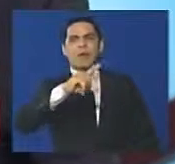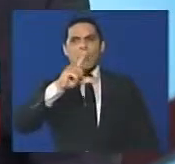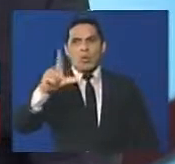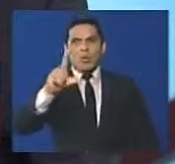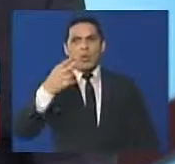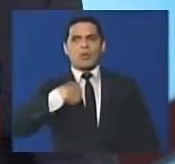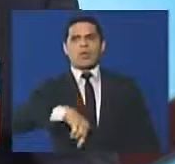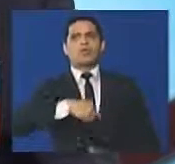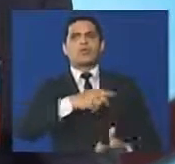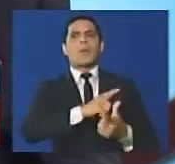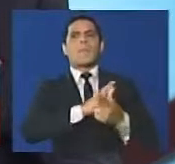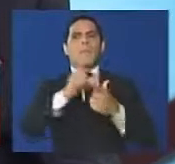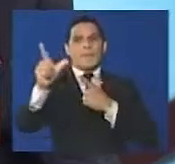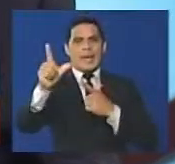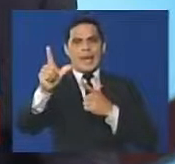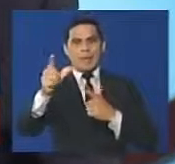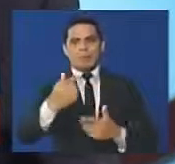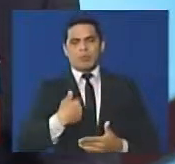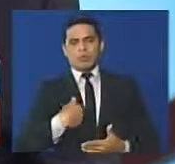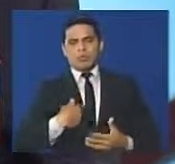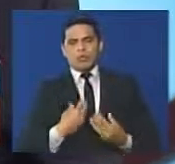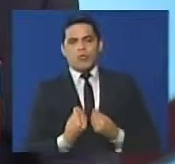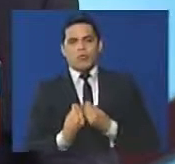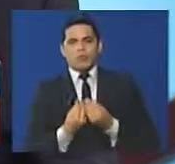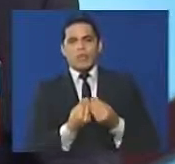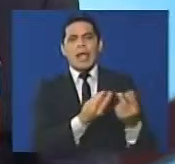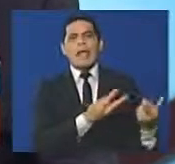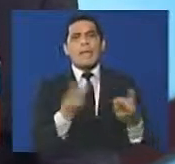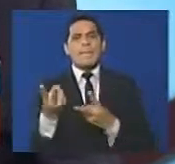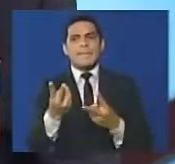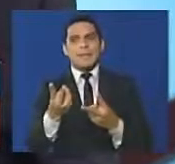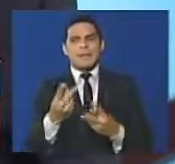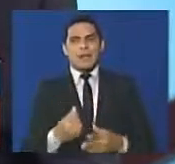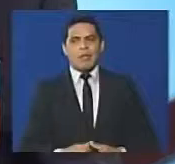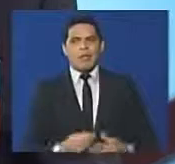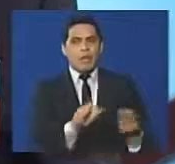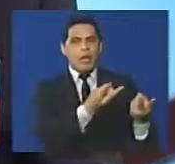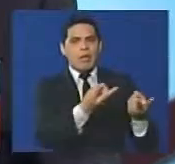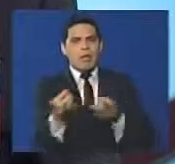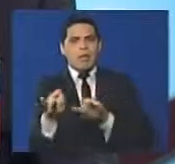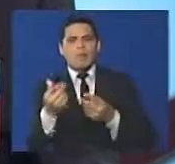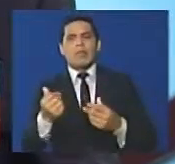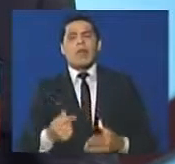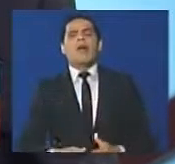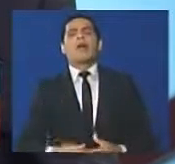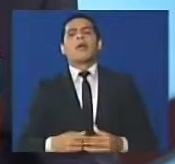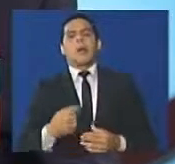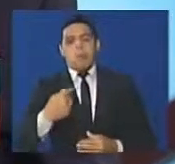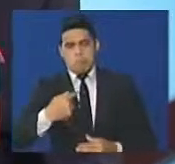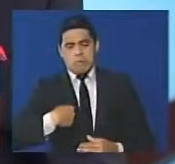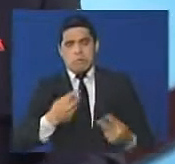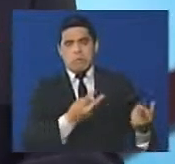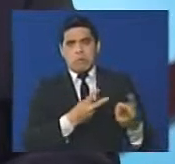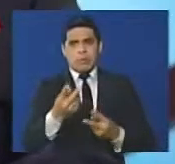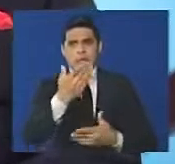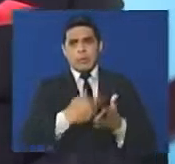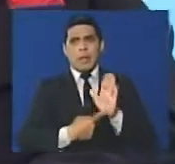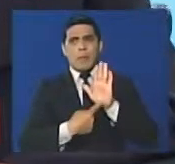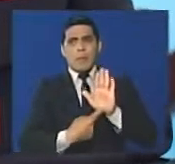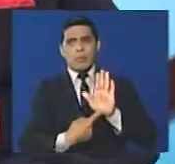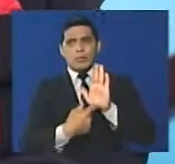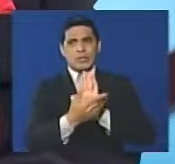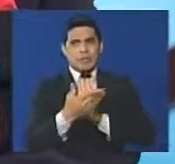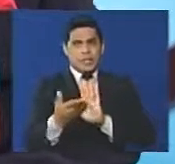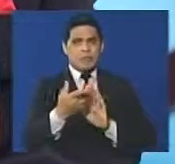el 5 de julio nosotros estuvimos haciendo... Yo fui invitado directamente del lo que usted está mostrando ahora